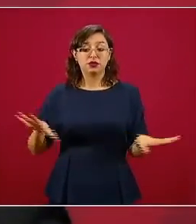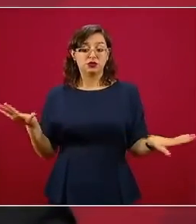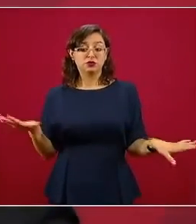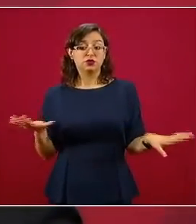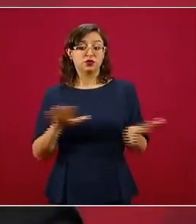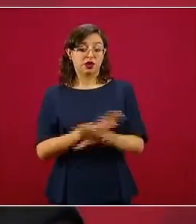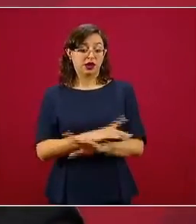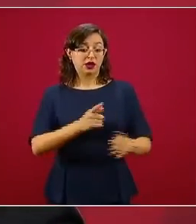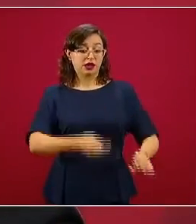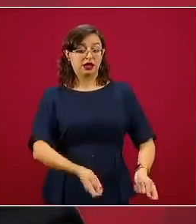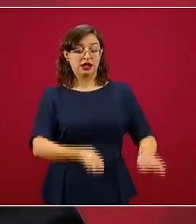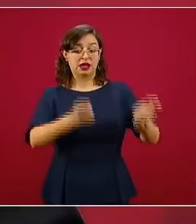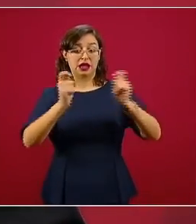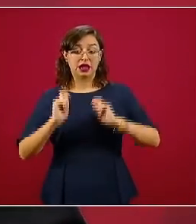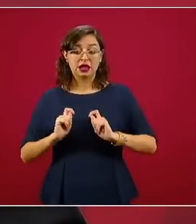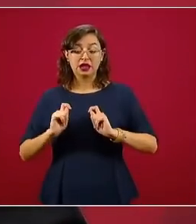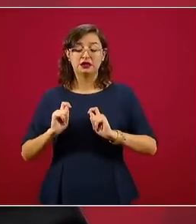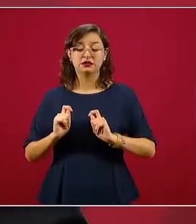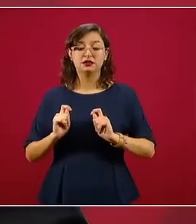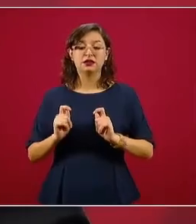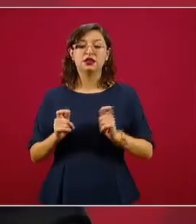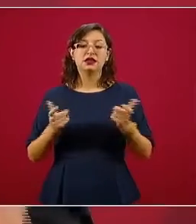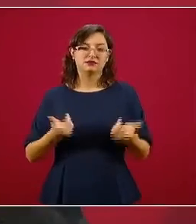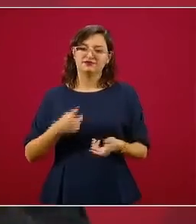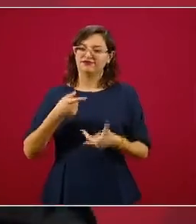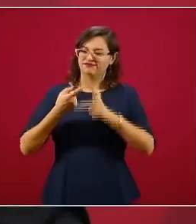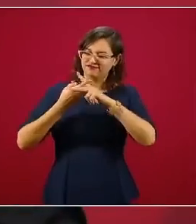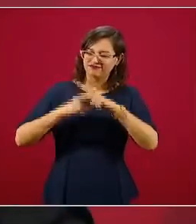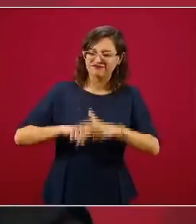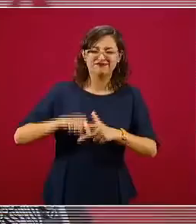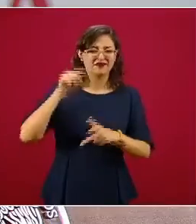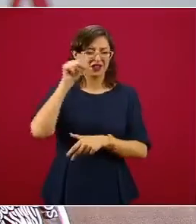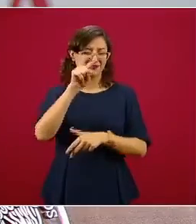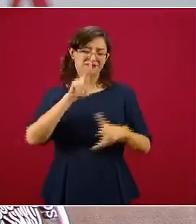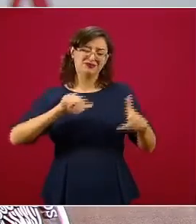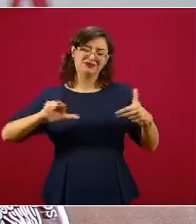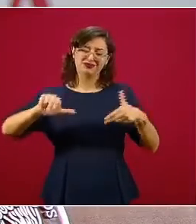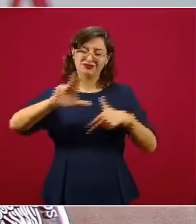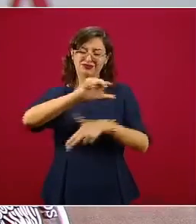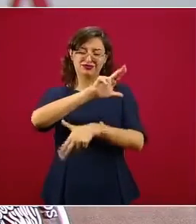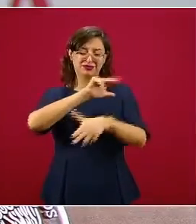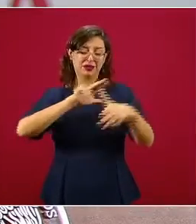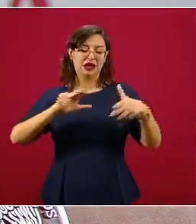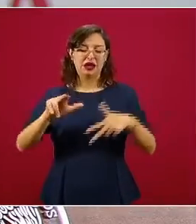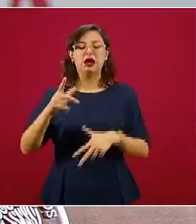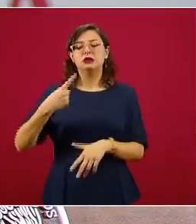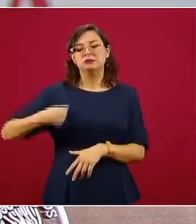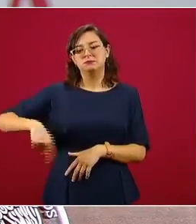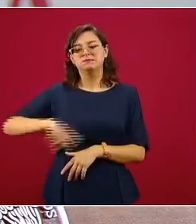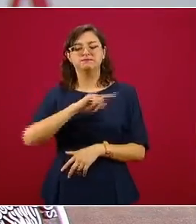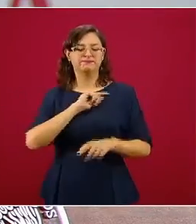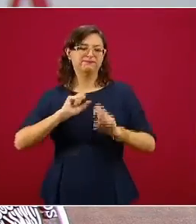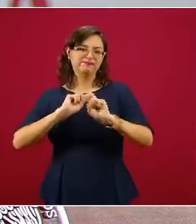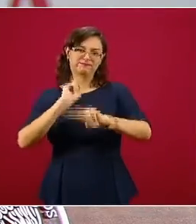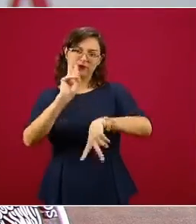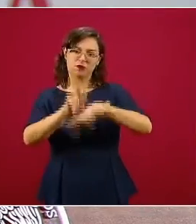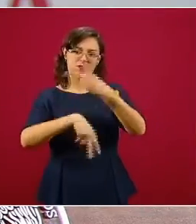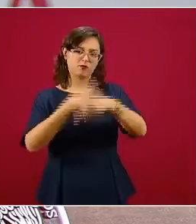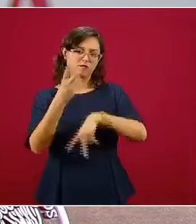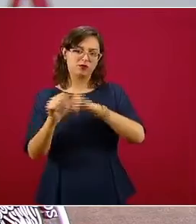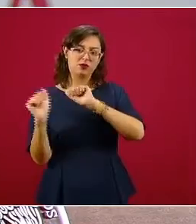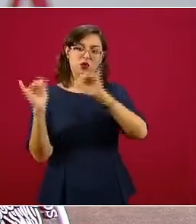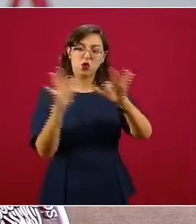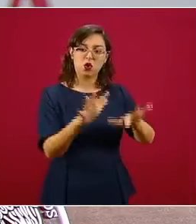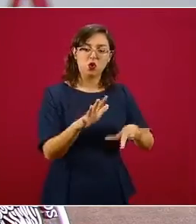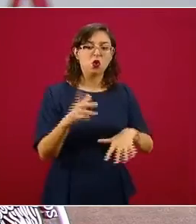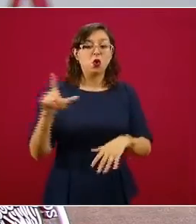cuando estaba pegando el huracán en esa costa, pues nos dirigimos al sitio. No éramos todavía gobierno,